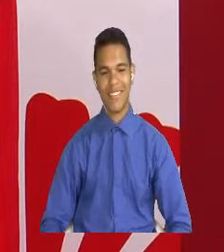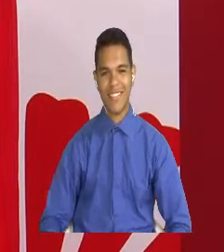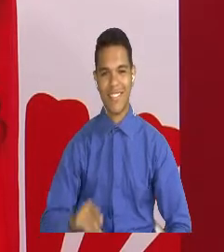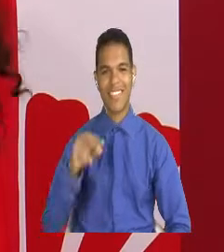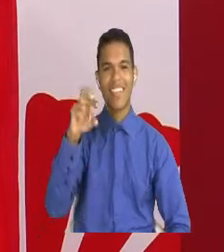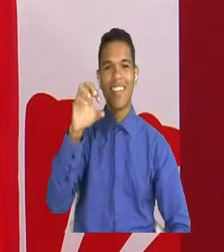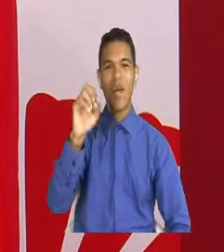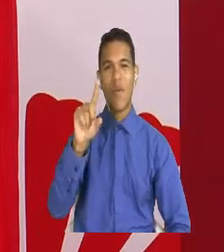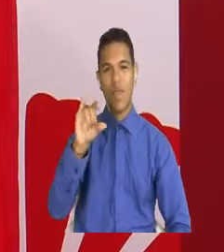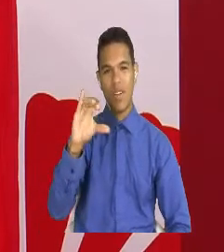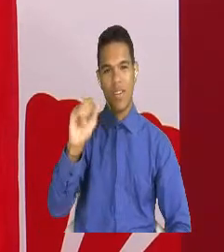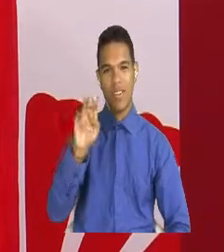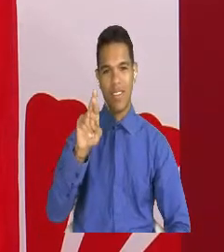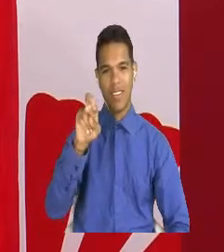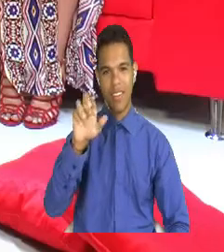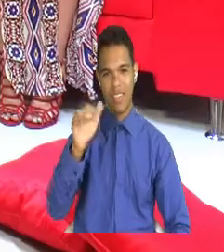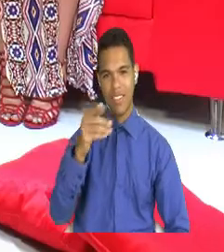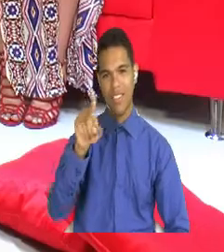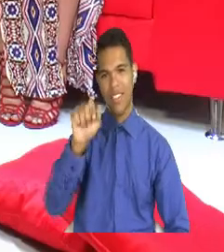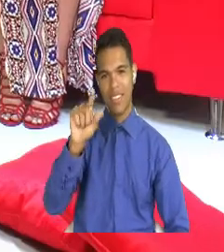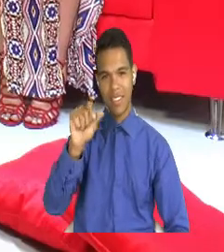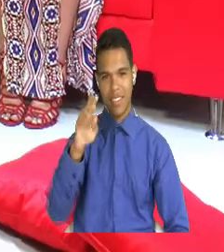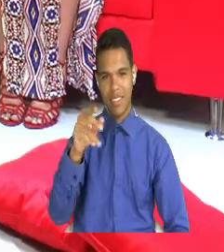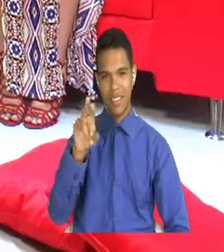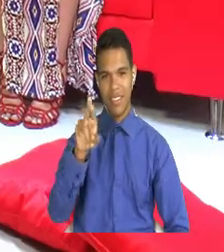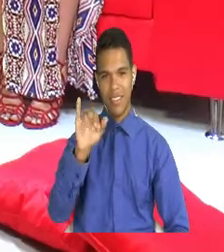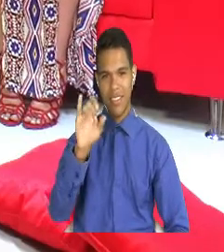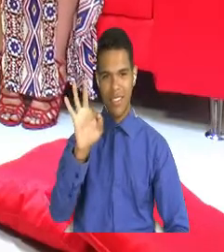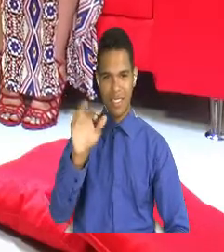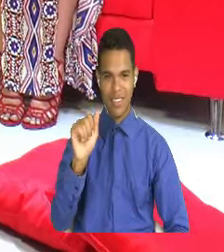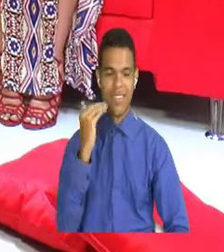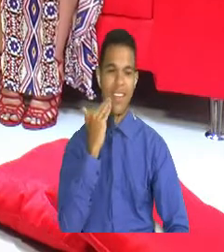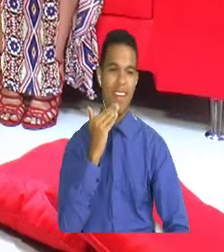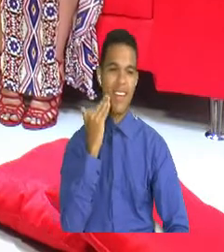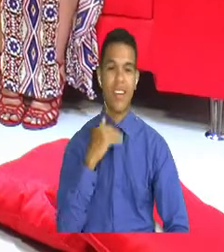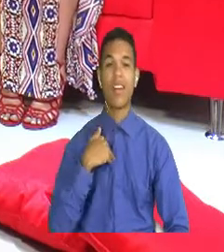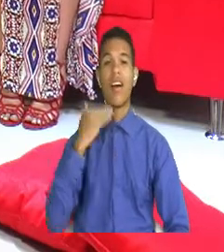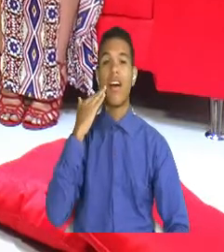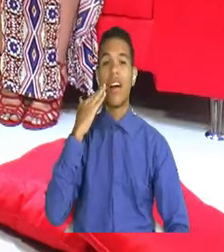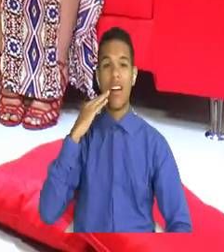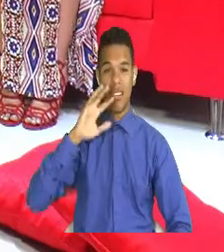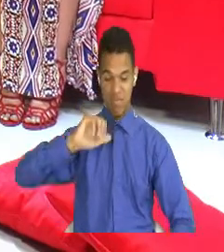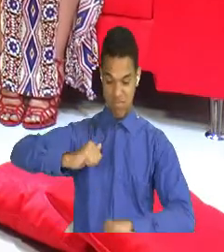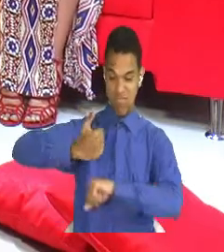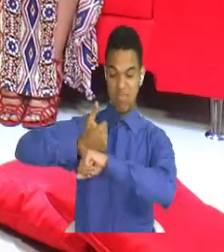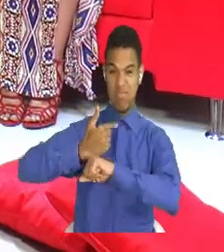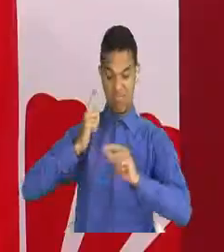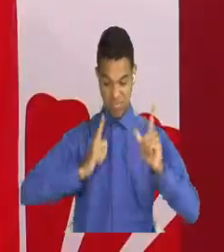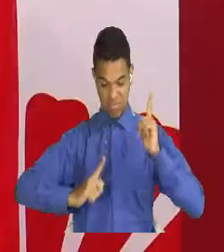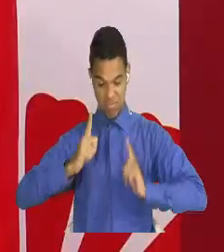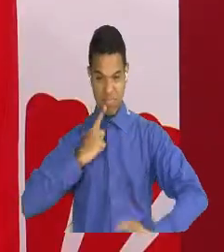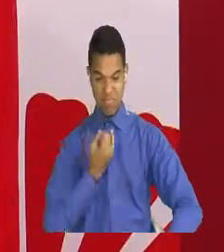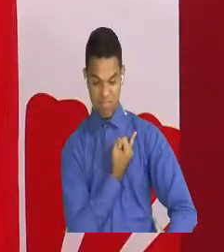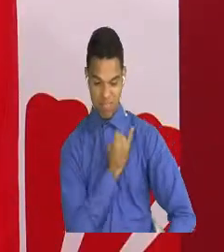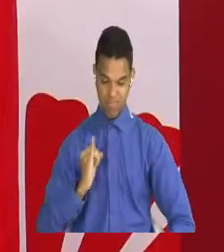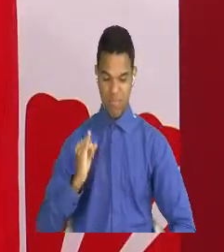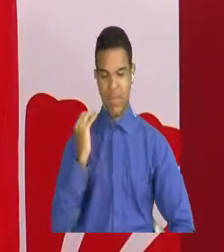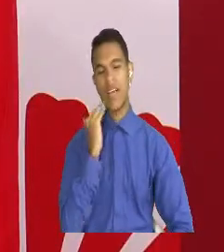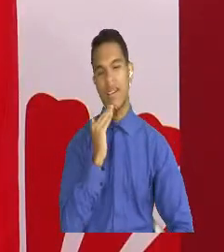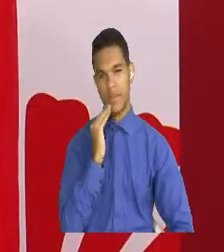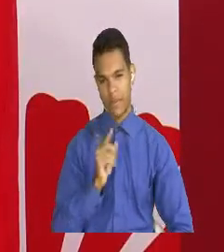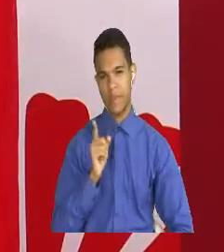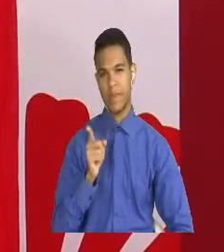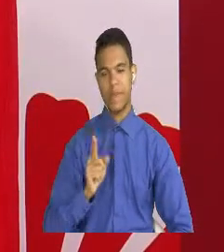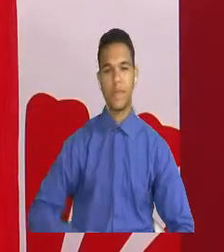la misma Policarpa Salavarrieta. Una de nuestras heroínas en, pues, en todo esto que fue lo de la independencia, ¿no?